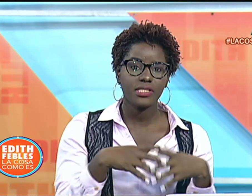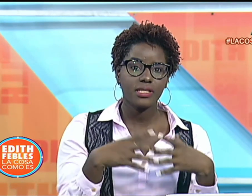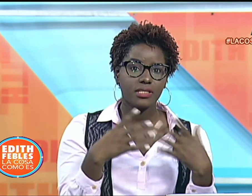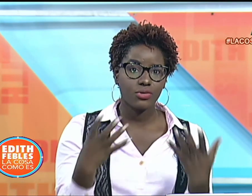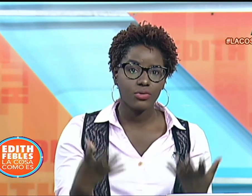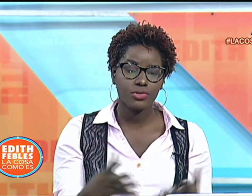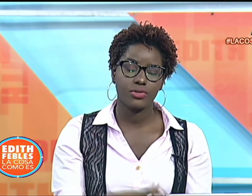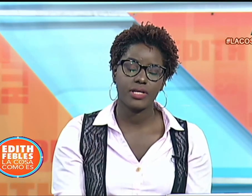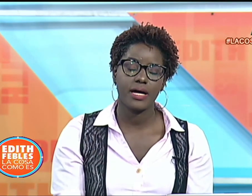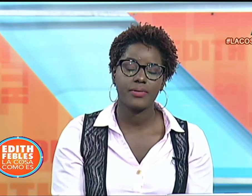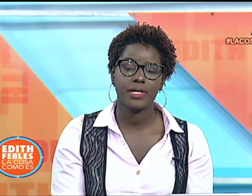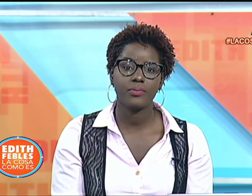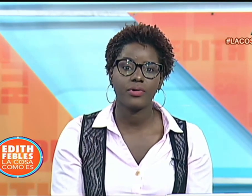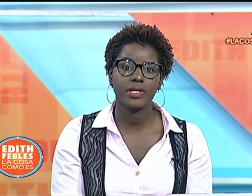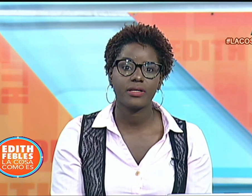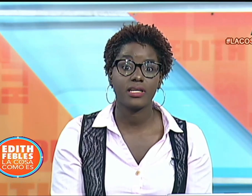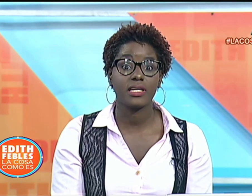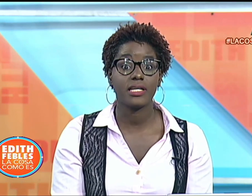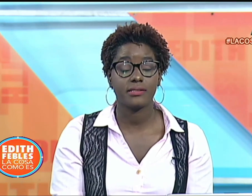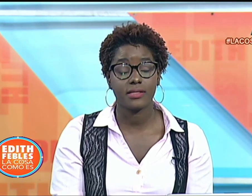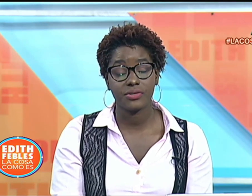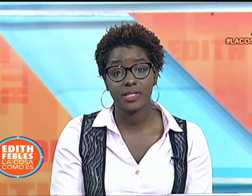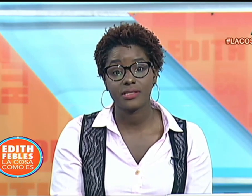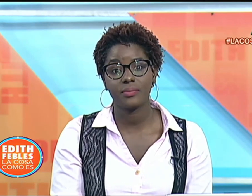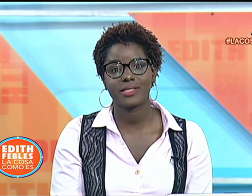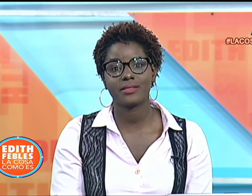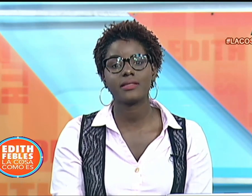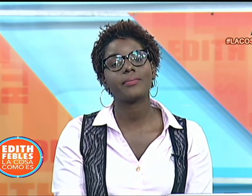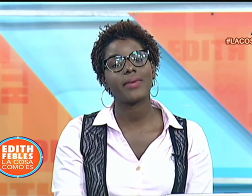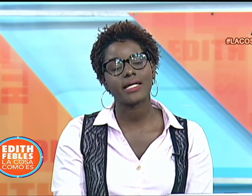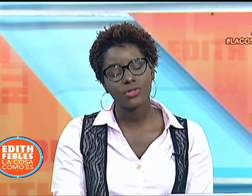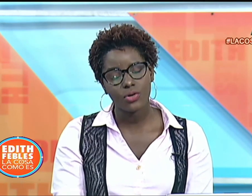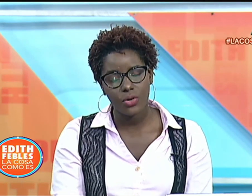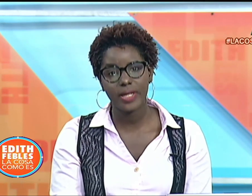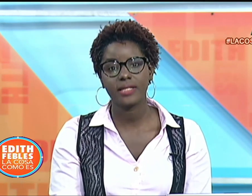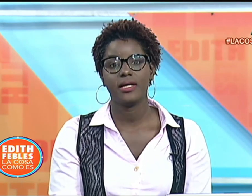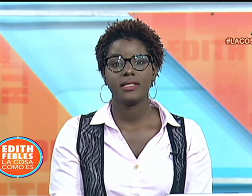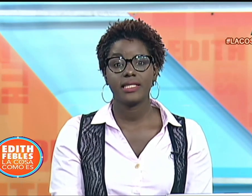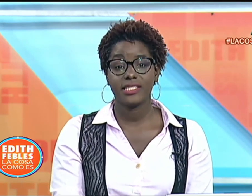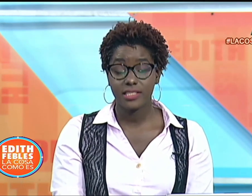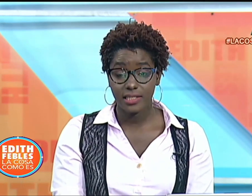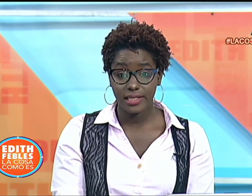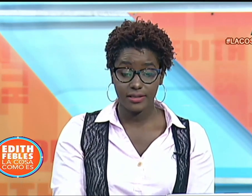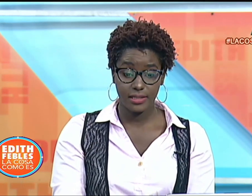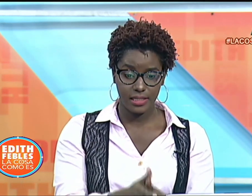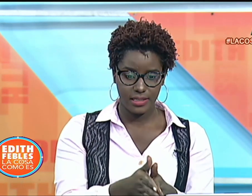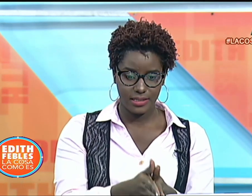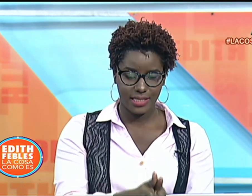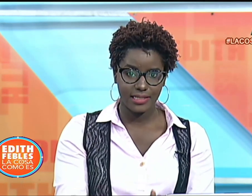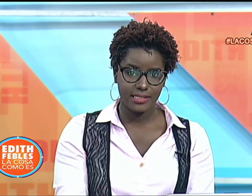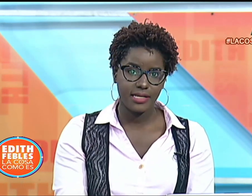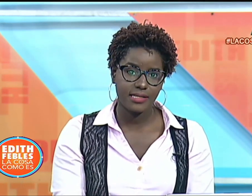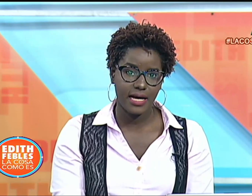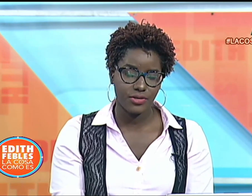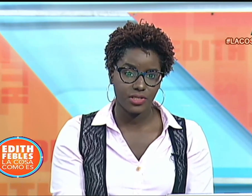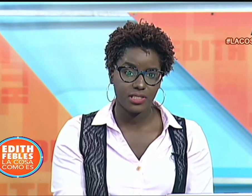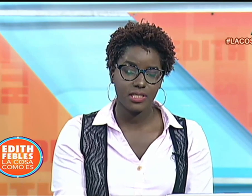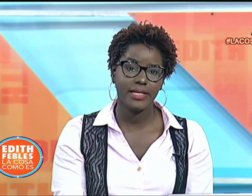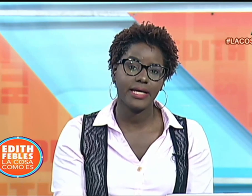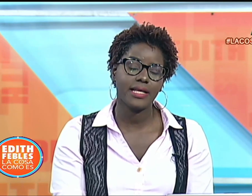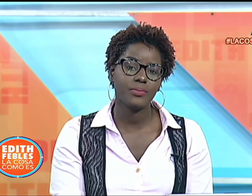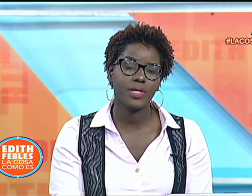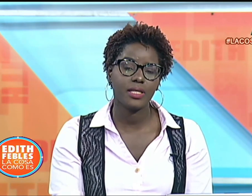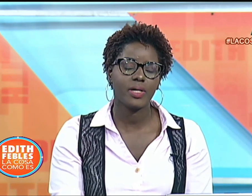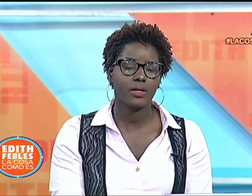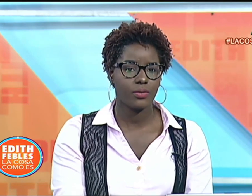todo ese discurso de Gabriel Boric, quien es, señores, el presidente más joven de Chile, 36 años. En Chile